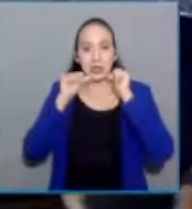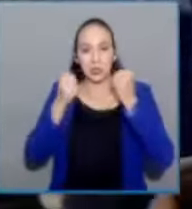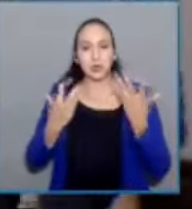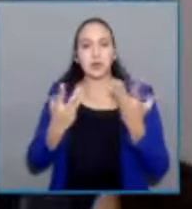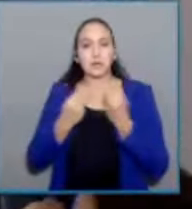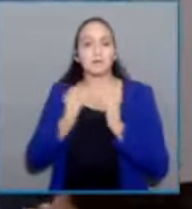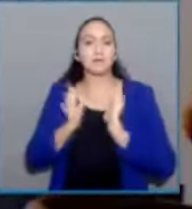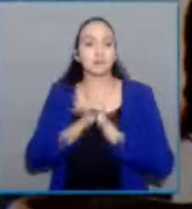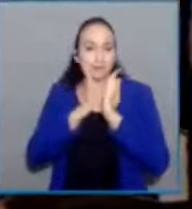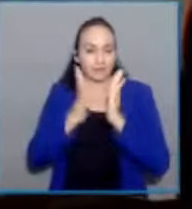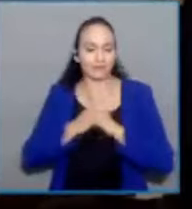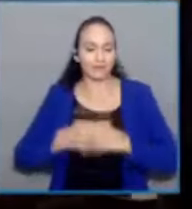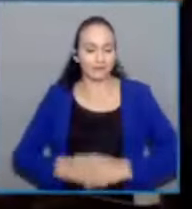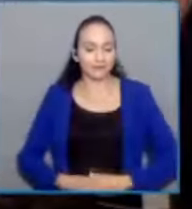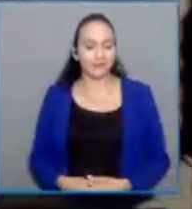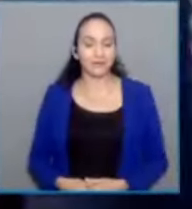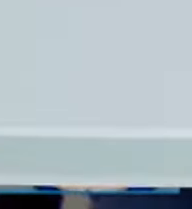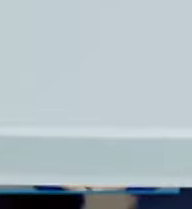federación Óscar